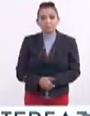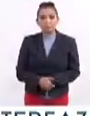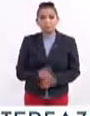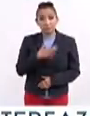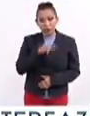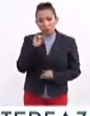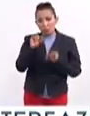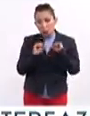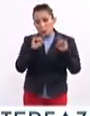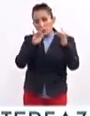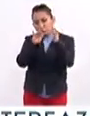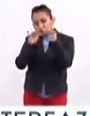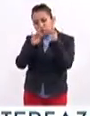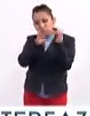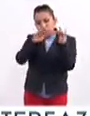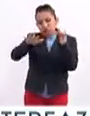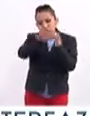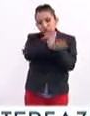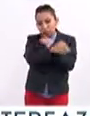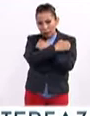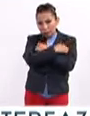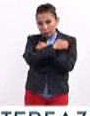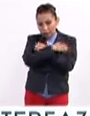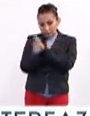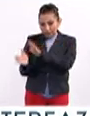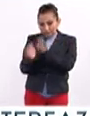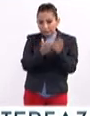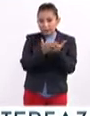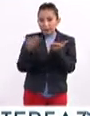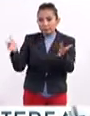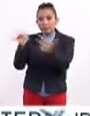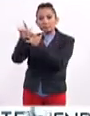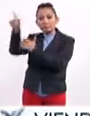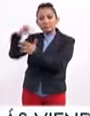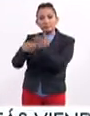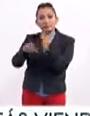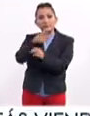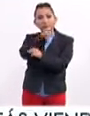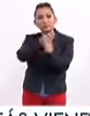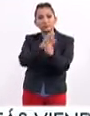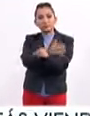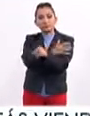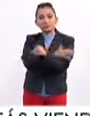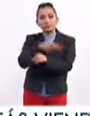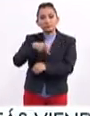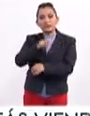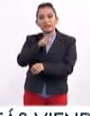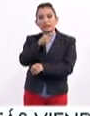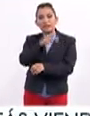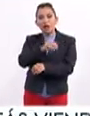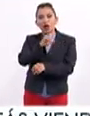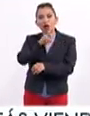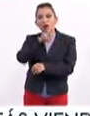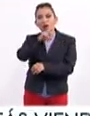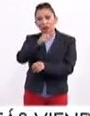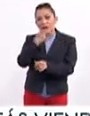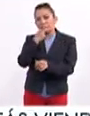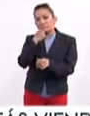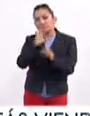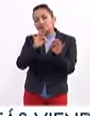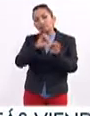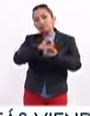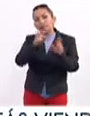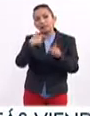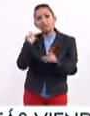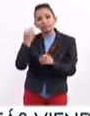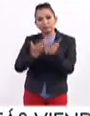Bueno, así se van tejiendo las medidas en materia educativa. Ahora nos vamos a enlazar hasta Palacio Nacional con nuestro compañero Krishna Corona, quien nos tiene los